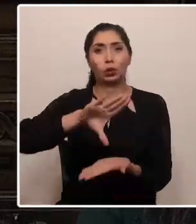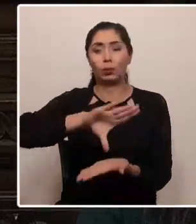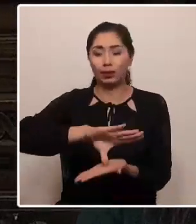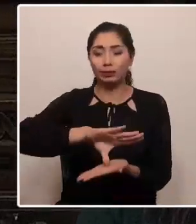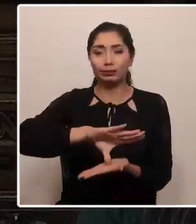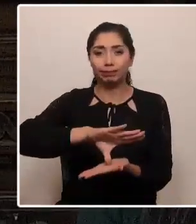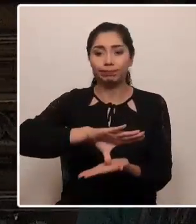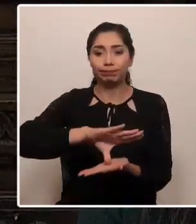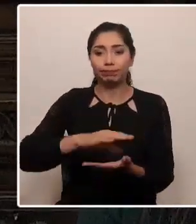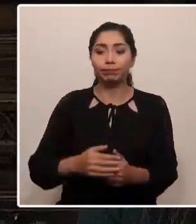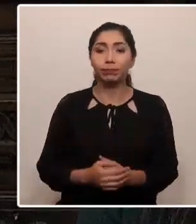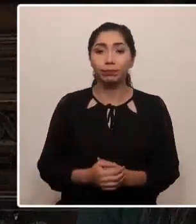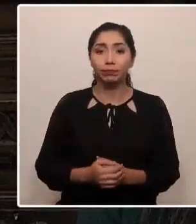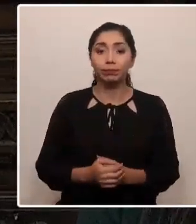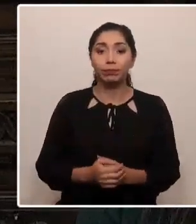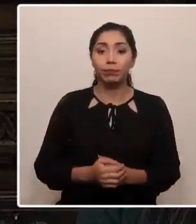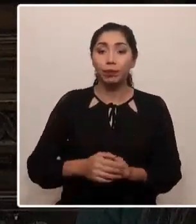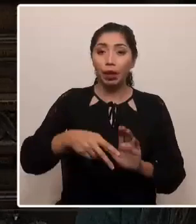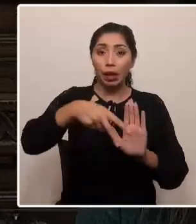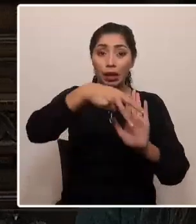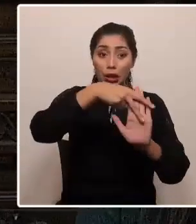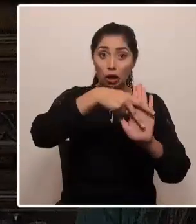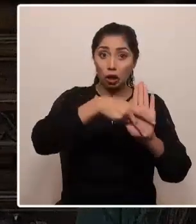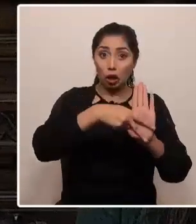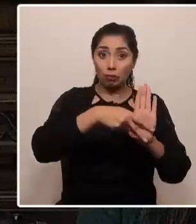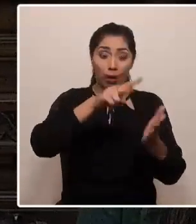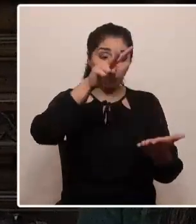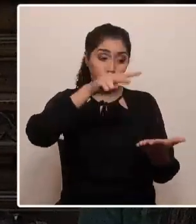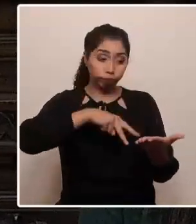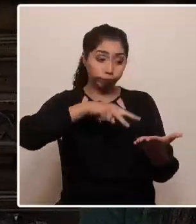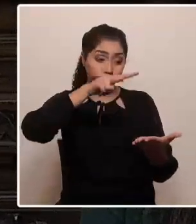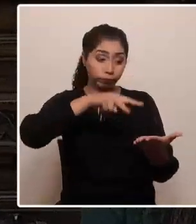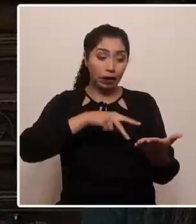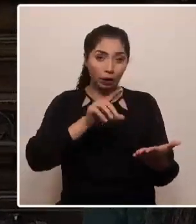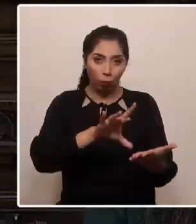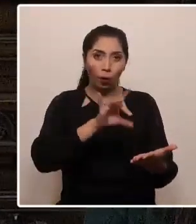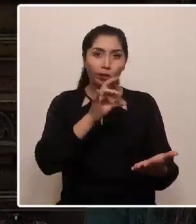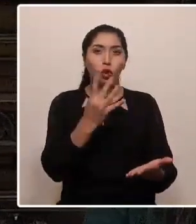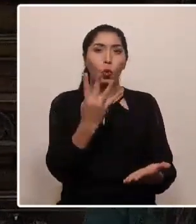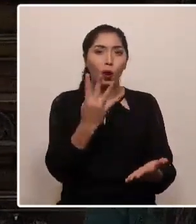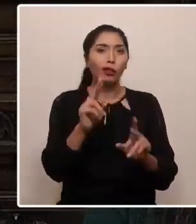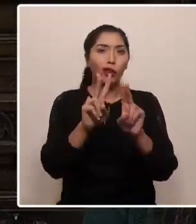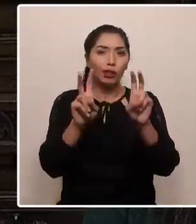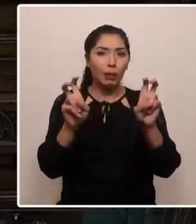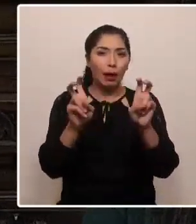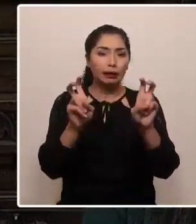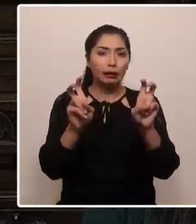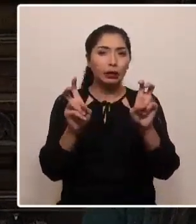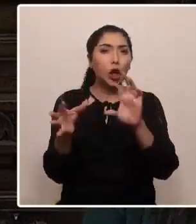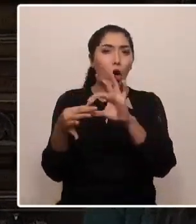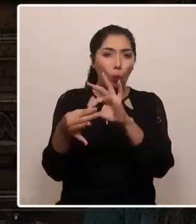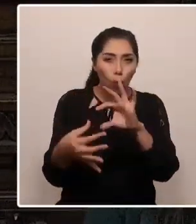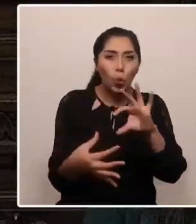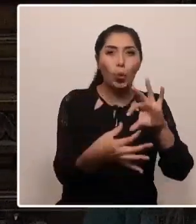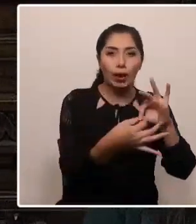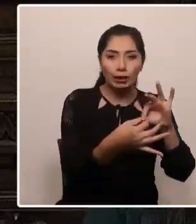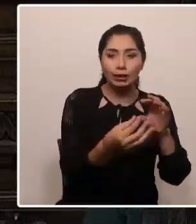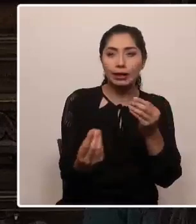Al examinar esta normativa es posible encontrar al menos 4 elementos comunes. En cuanto a la